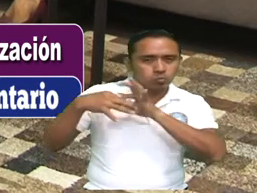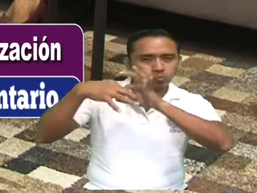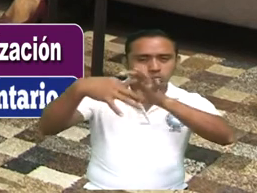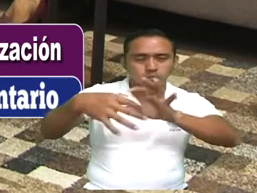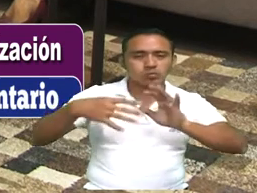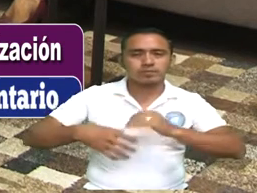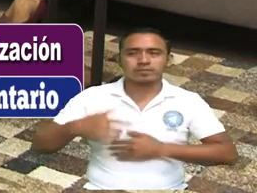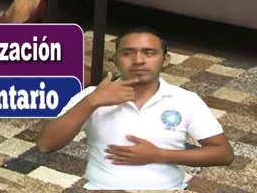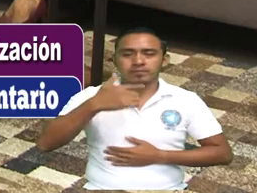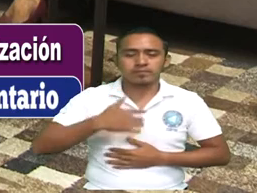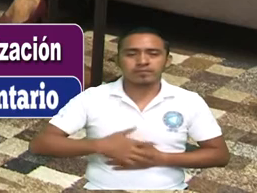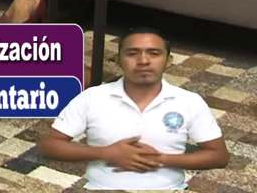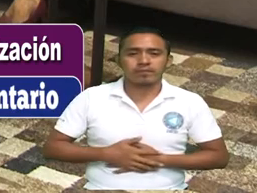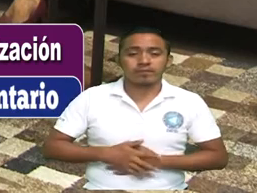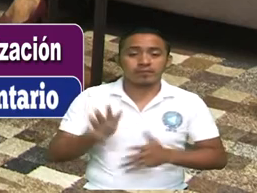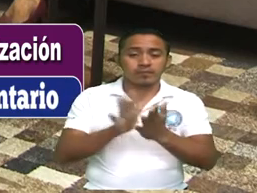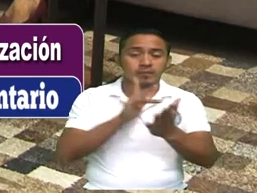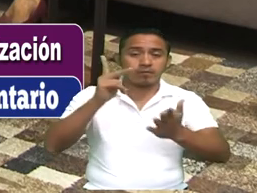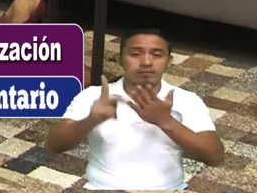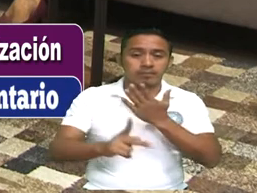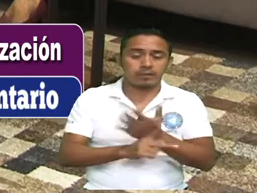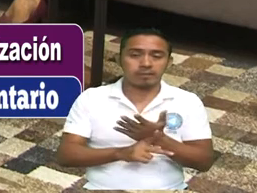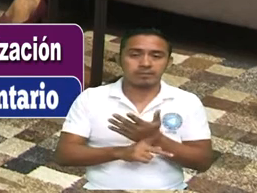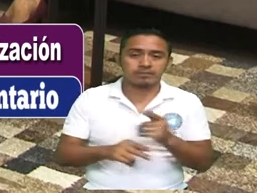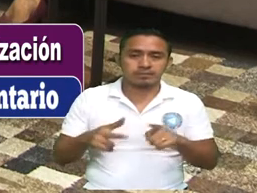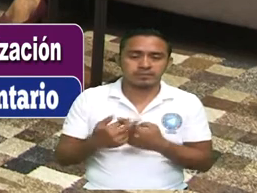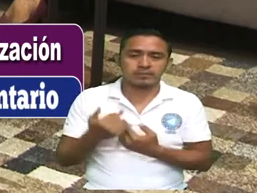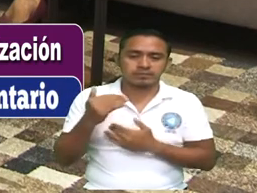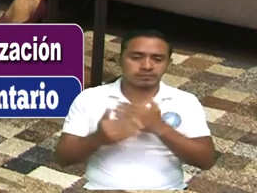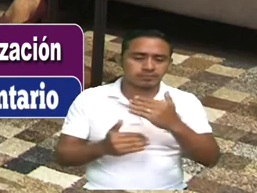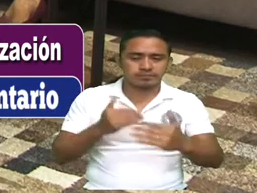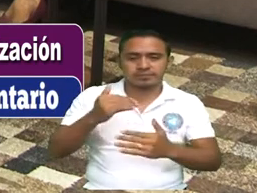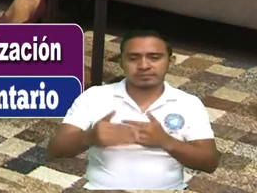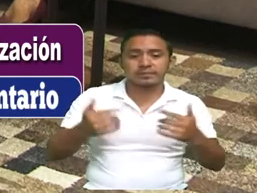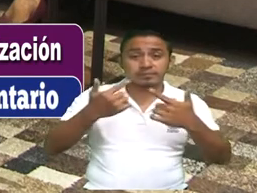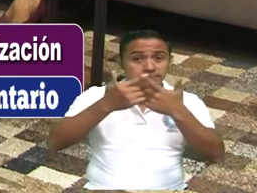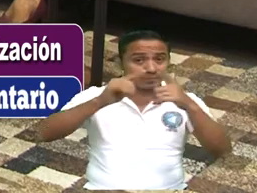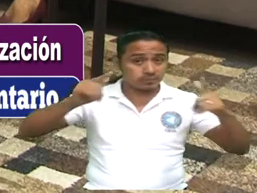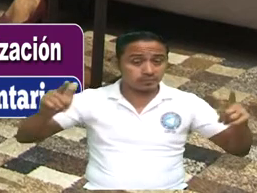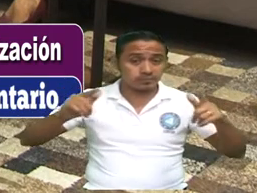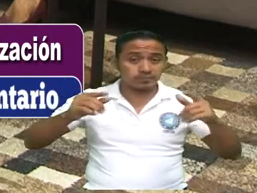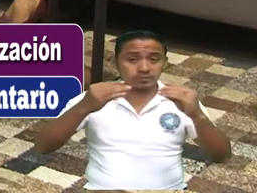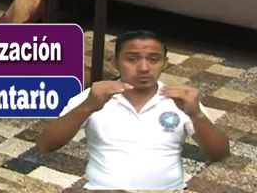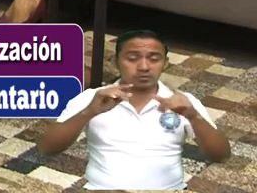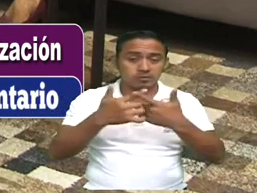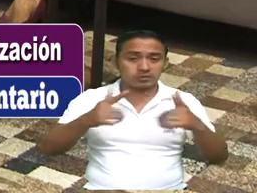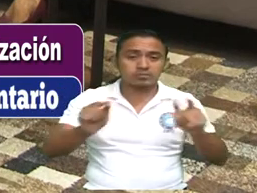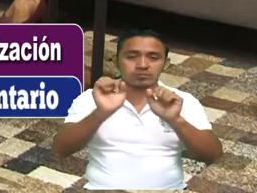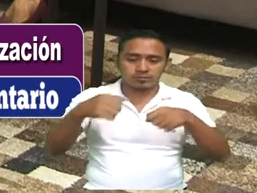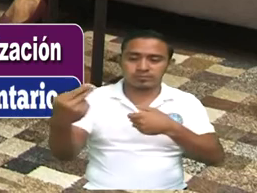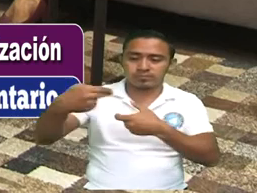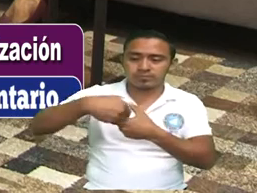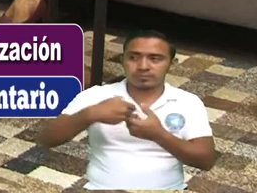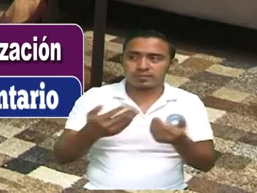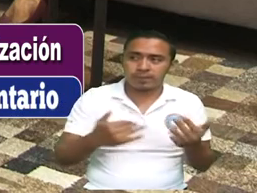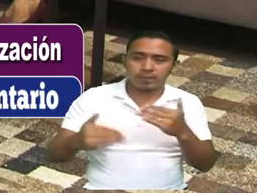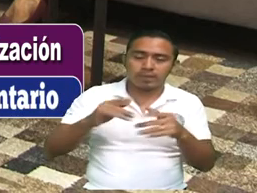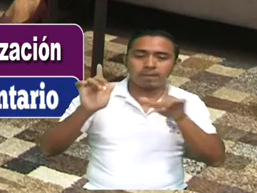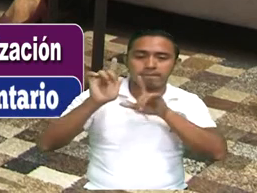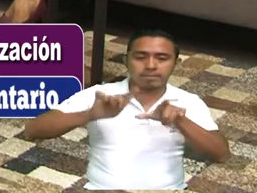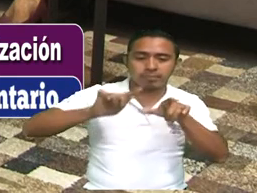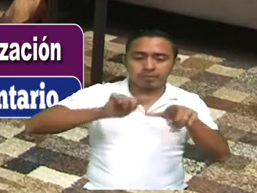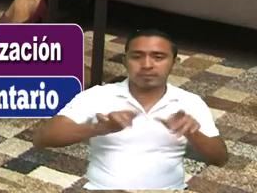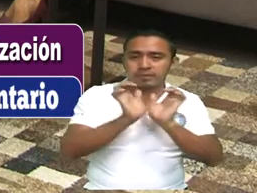te decía yo que los programas vinieron avanzando primeramente con la gratuidad, uh-huh, para lograr el mayor número de niños en la